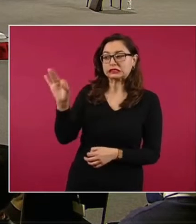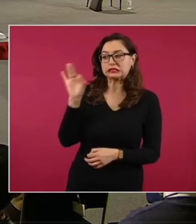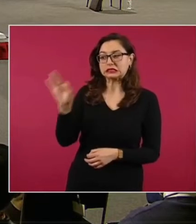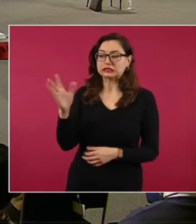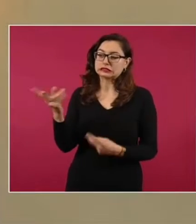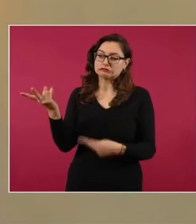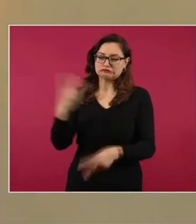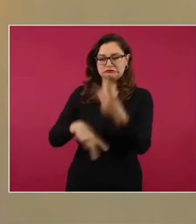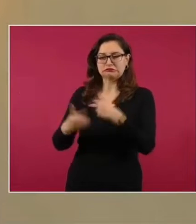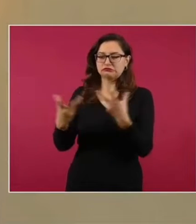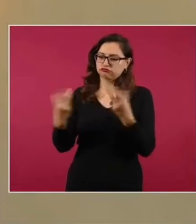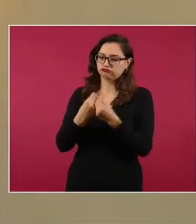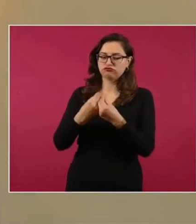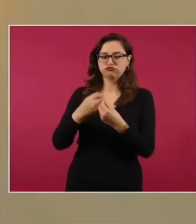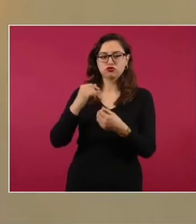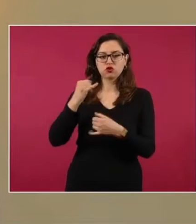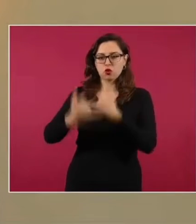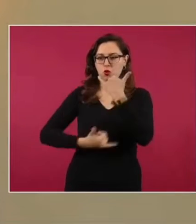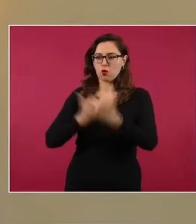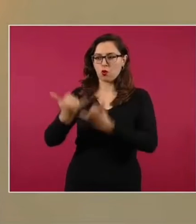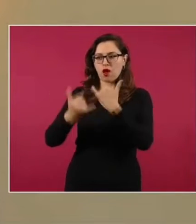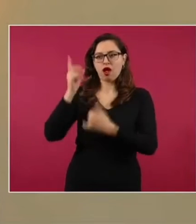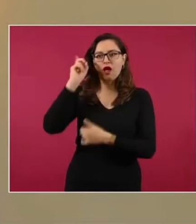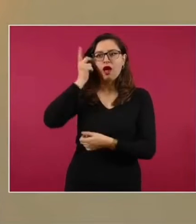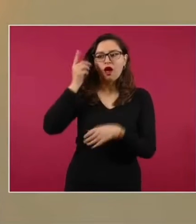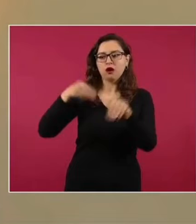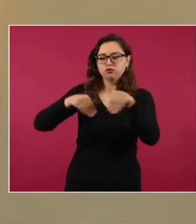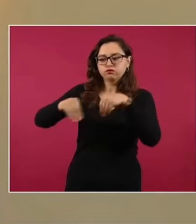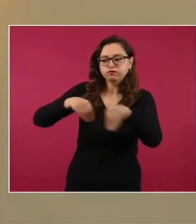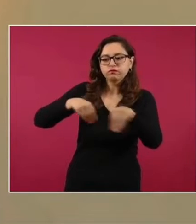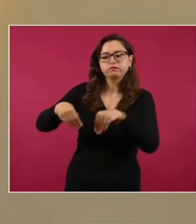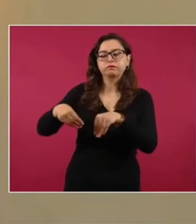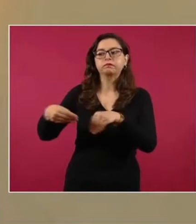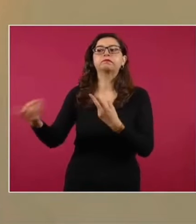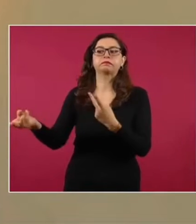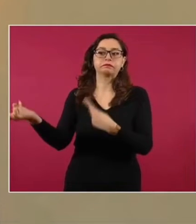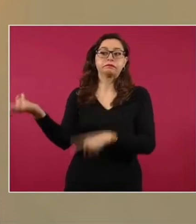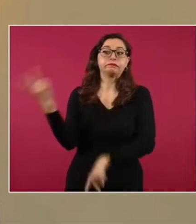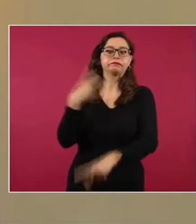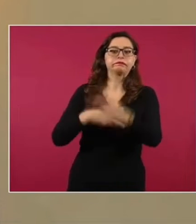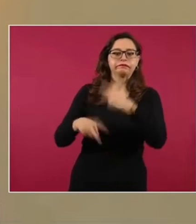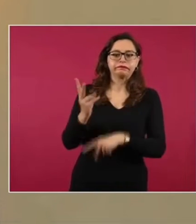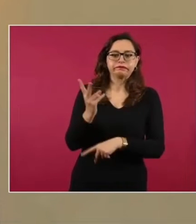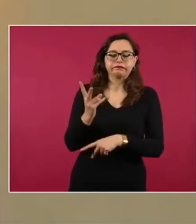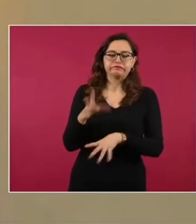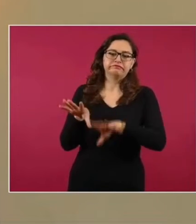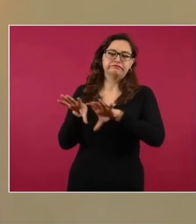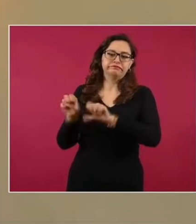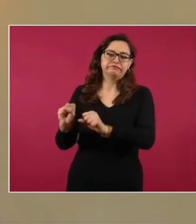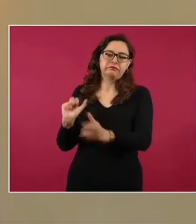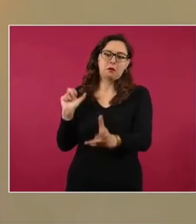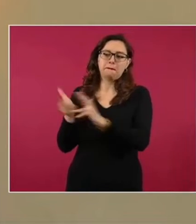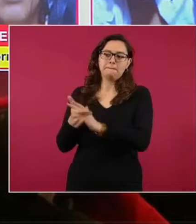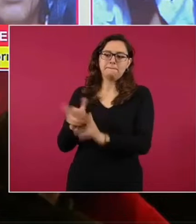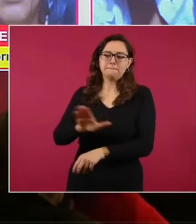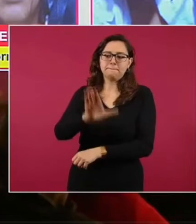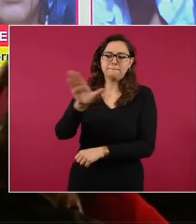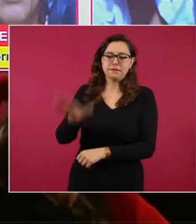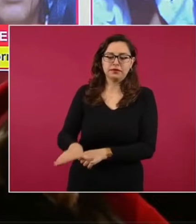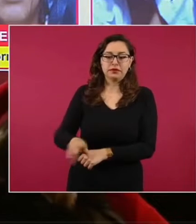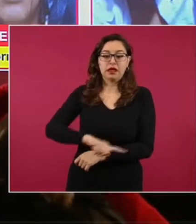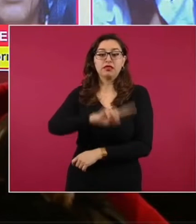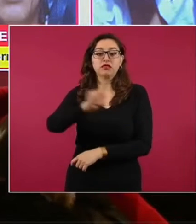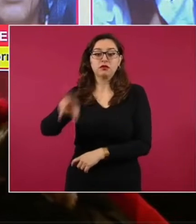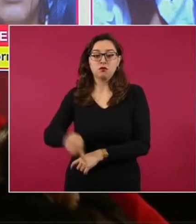la vida a Lucero y se le identifica con una mochila donde al parecer llevaba restos